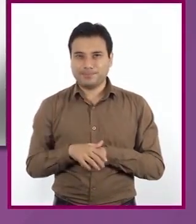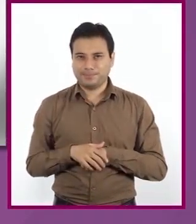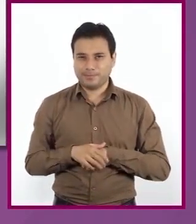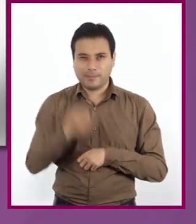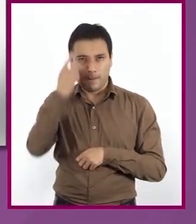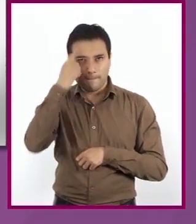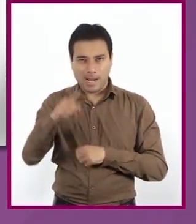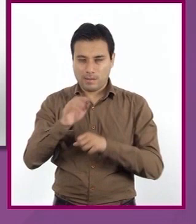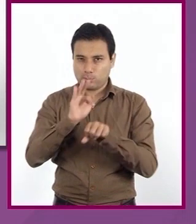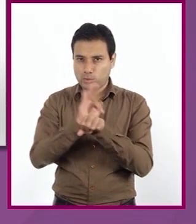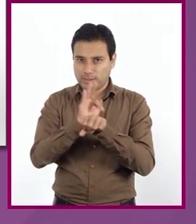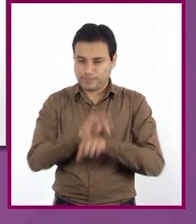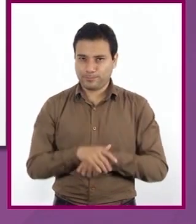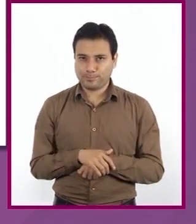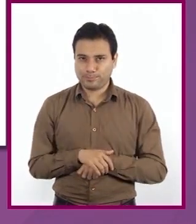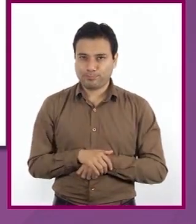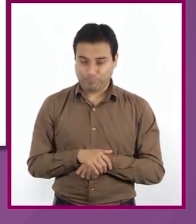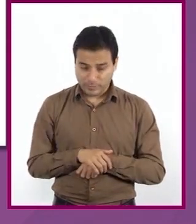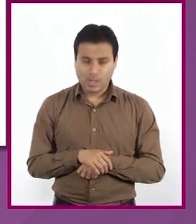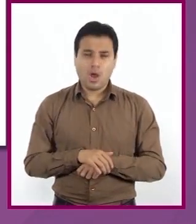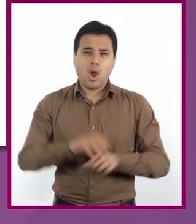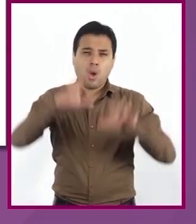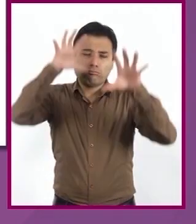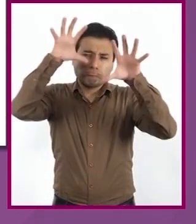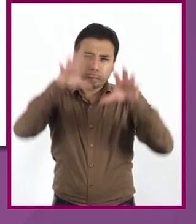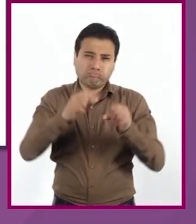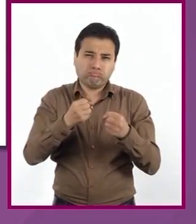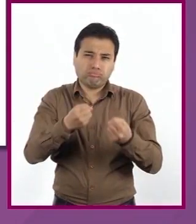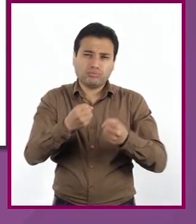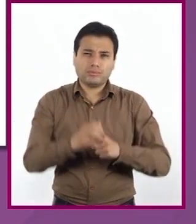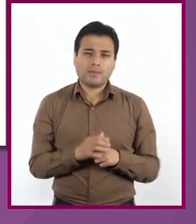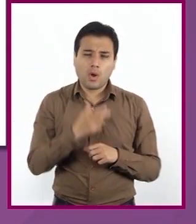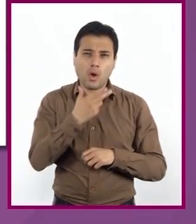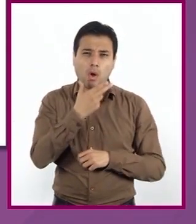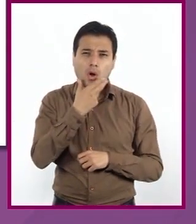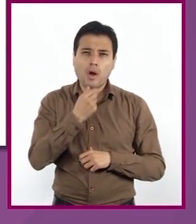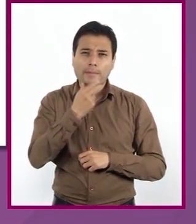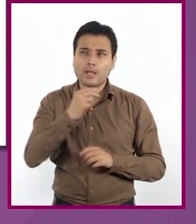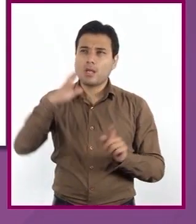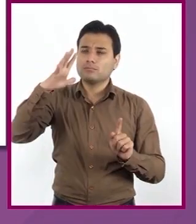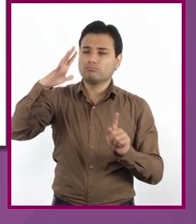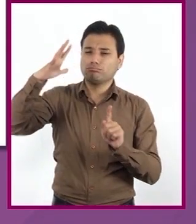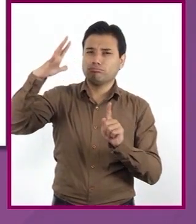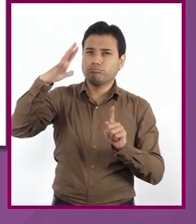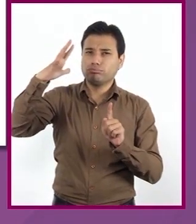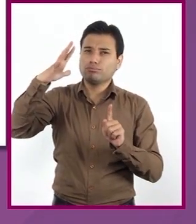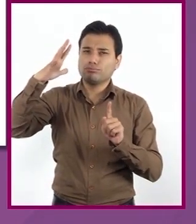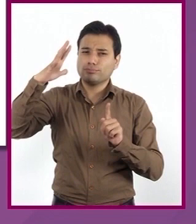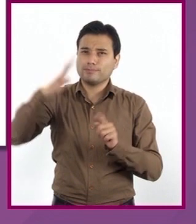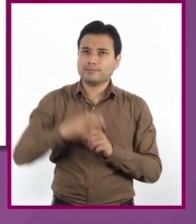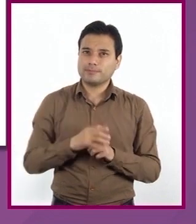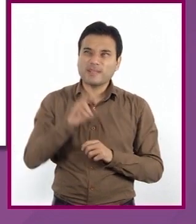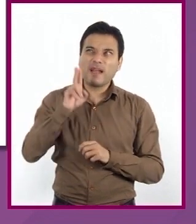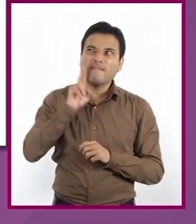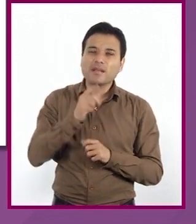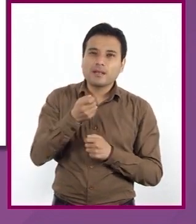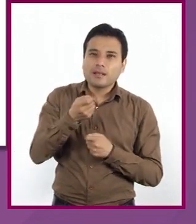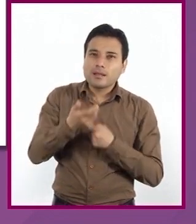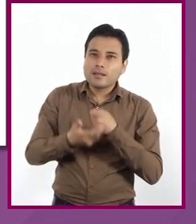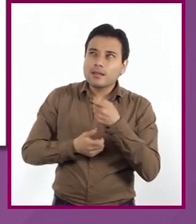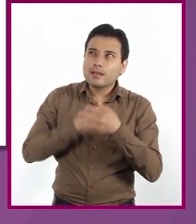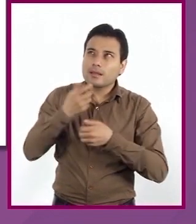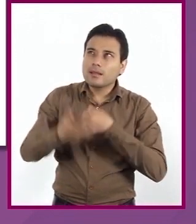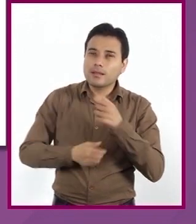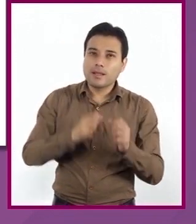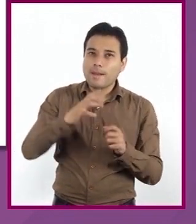aislante. Justo en la tormenta, Franklin voló su cometa tan alto como pudo hacia las nubes tormentosas,